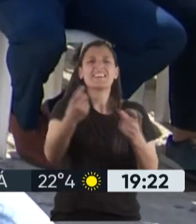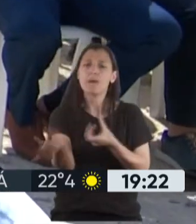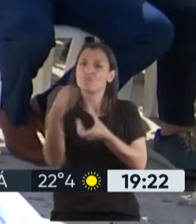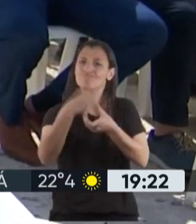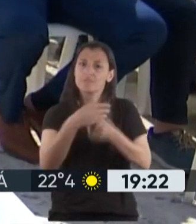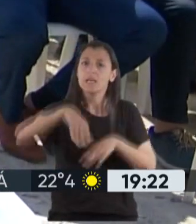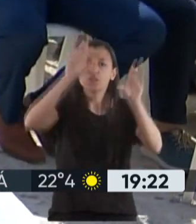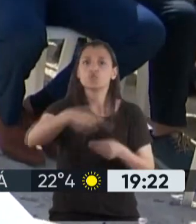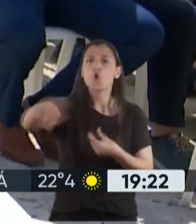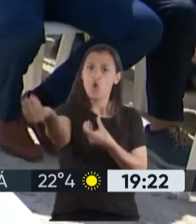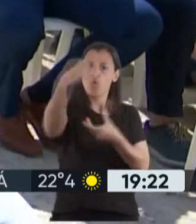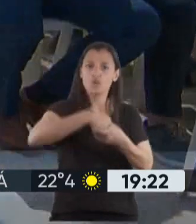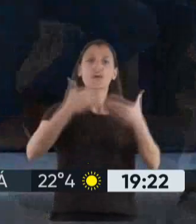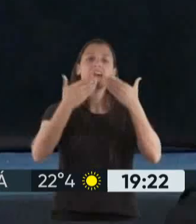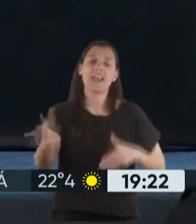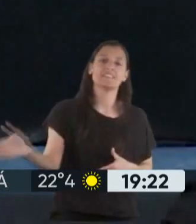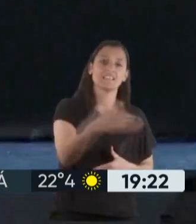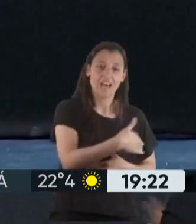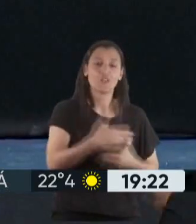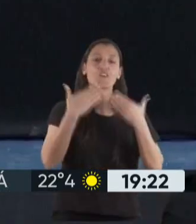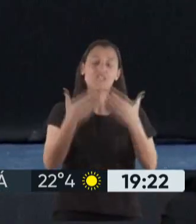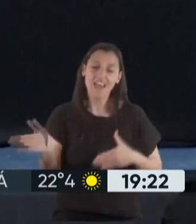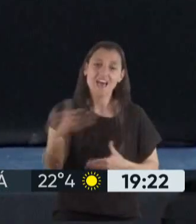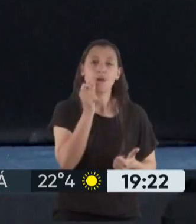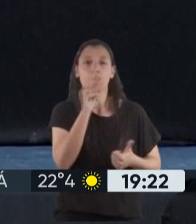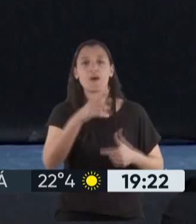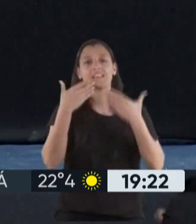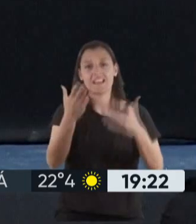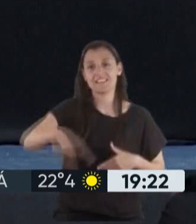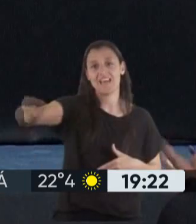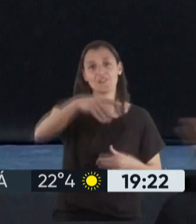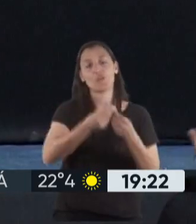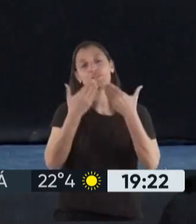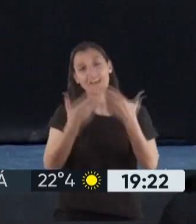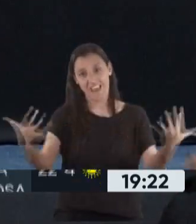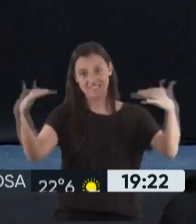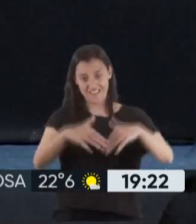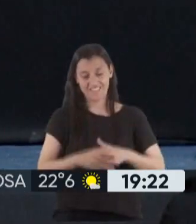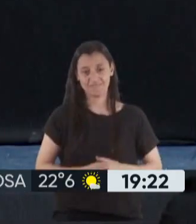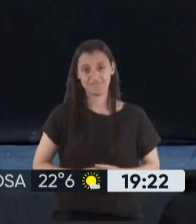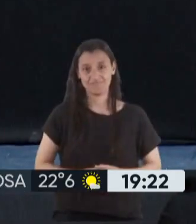todas y de todes. Gracias a todos, a todas y a todes. Muchas gracias.